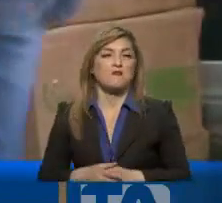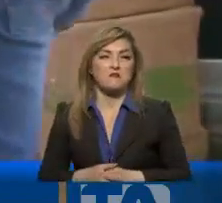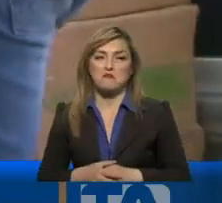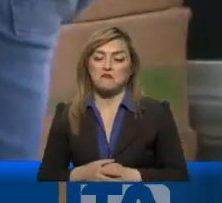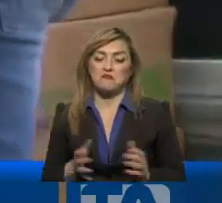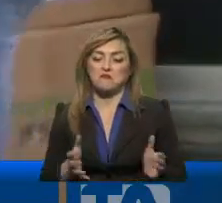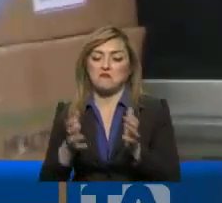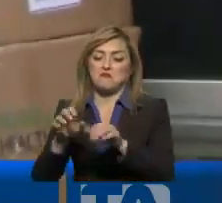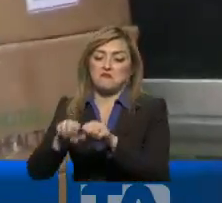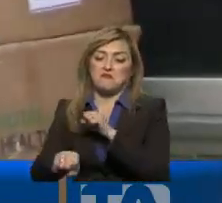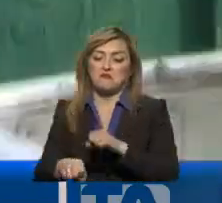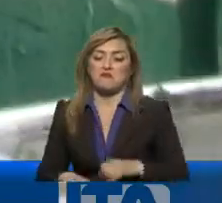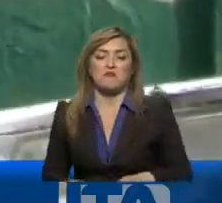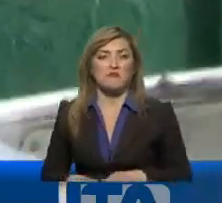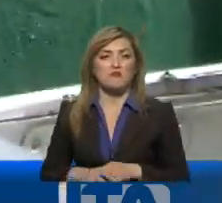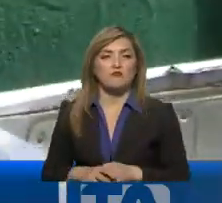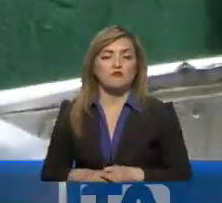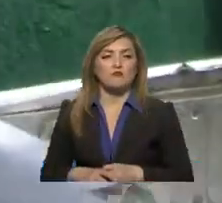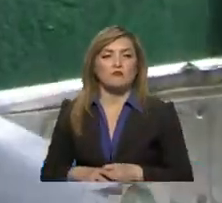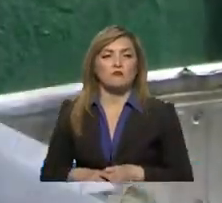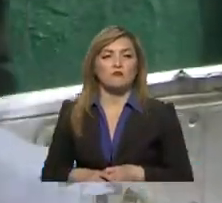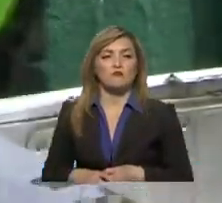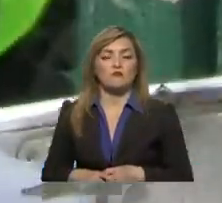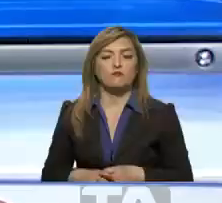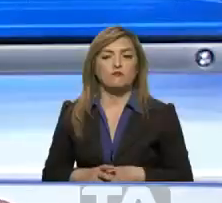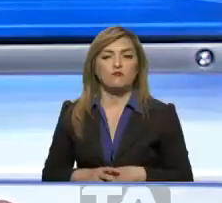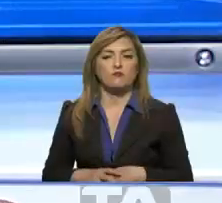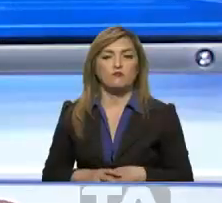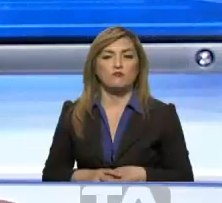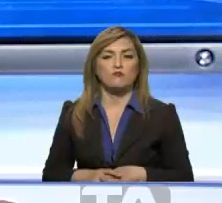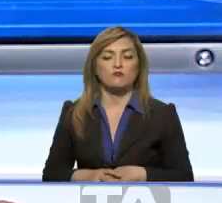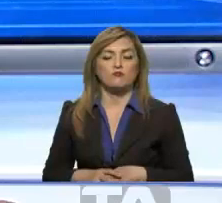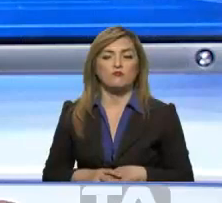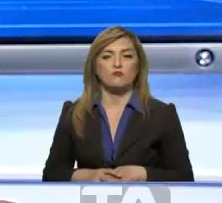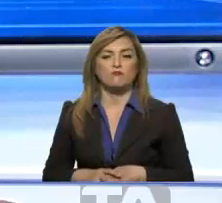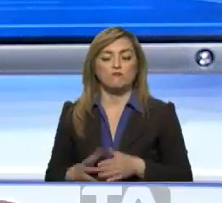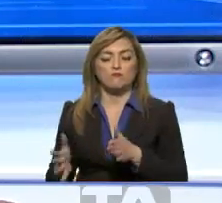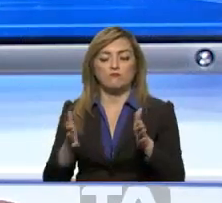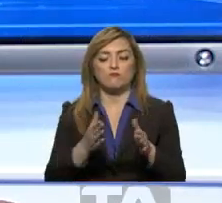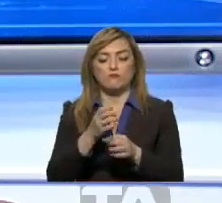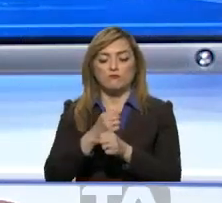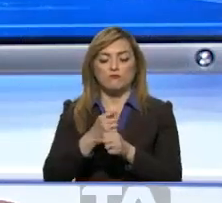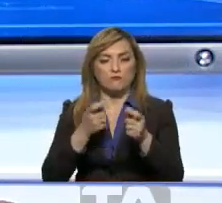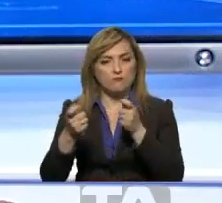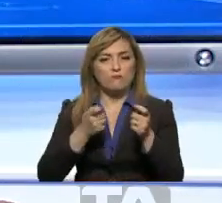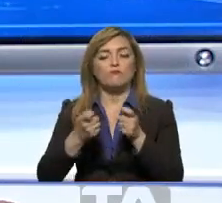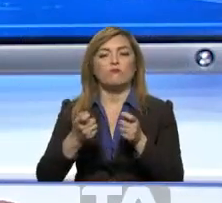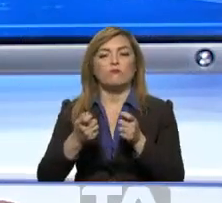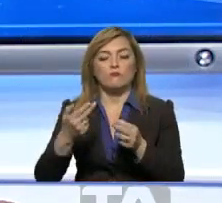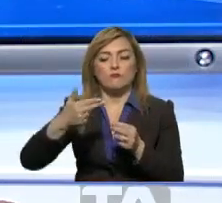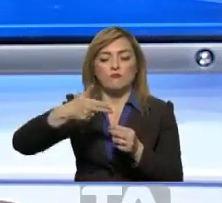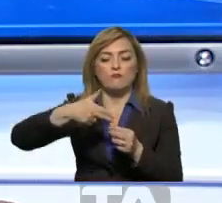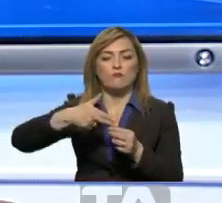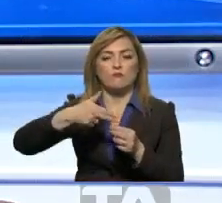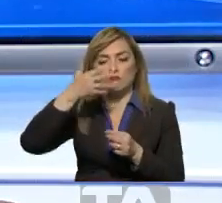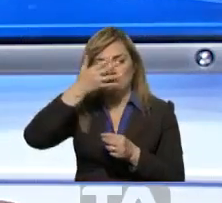se procederá a la destrucción. Jairo Jacome Ortega, 24 horas. Se realizó un operativo de control de